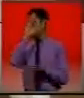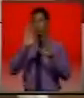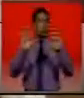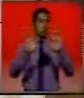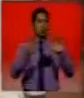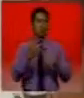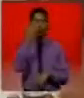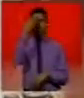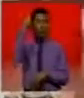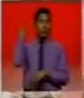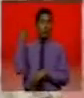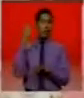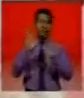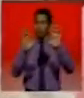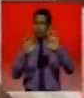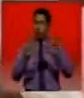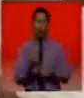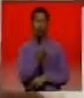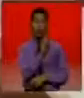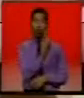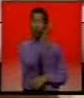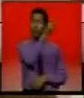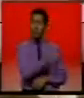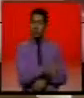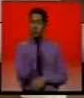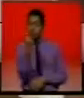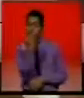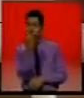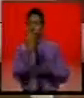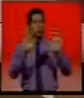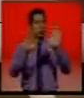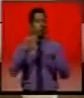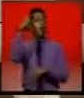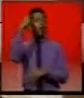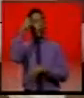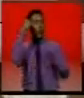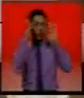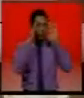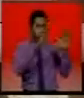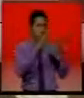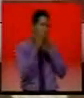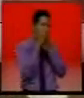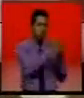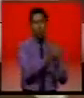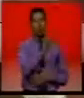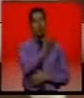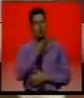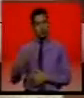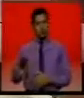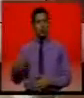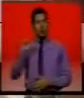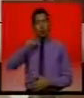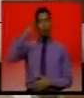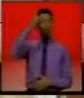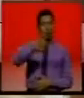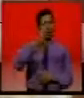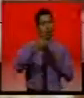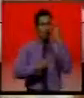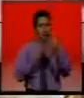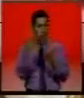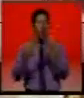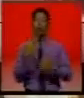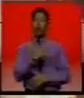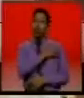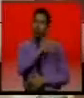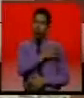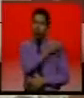ustedes, compañeros, no quedará un damnificado solo con nuestro gobierno y con nuestro presidente. Nuestro presidente viene mañana. Mucha confianza,